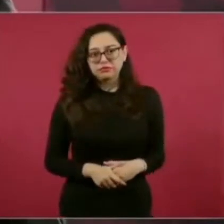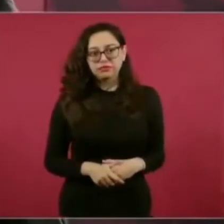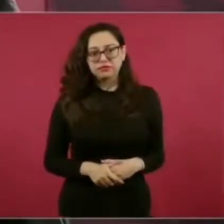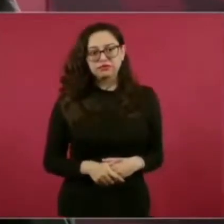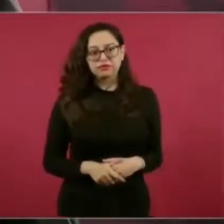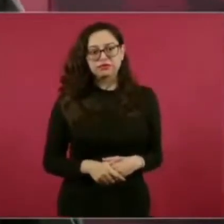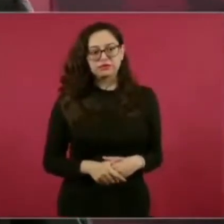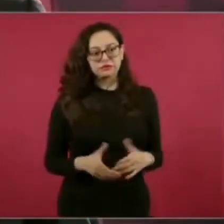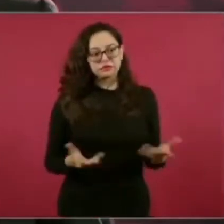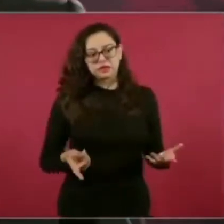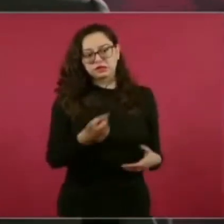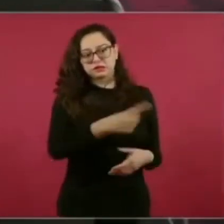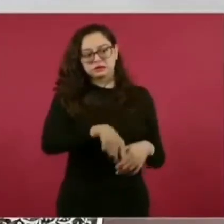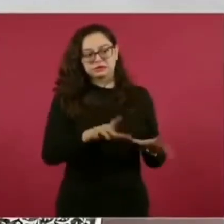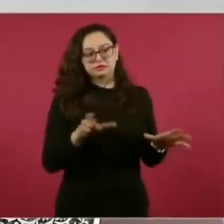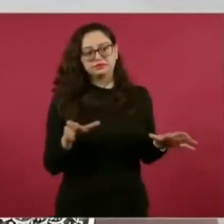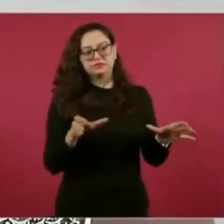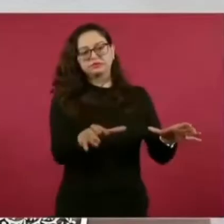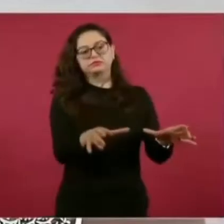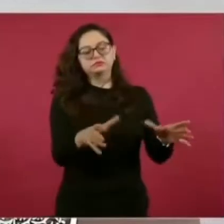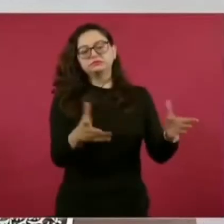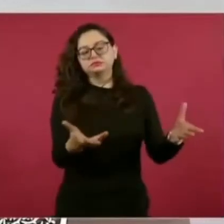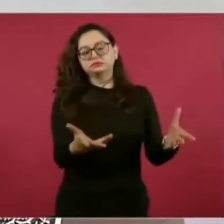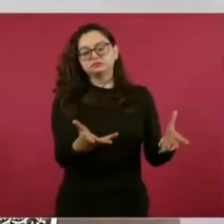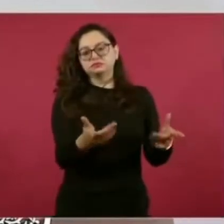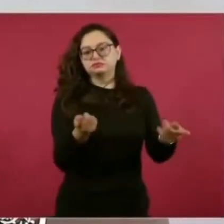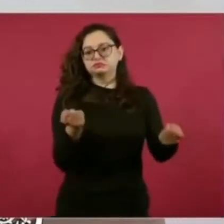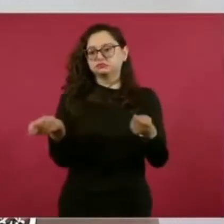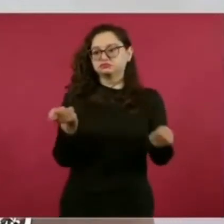el conservadurismo